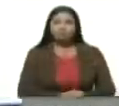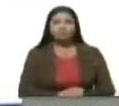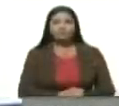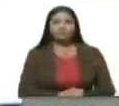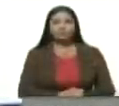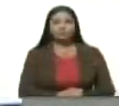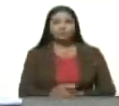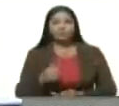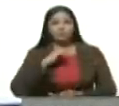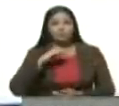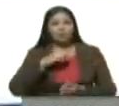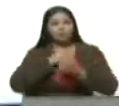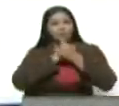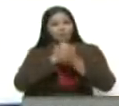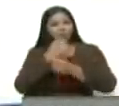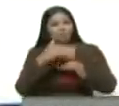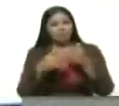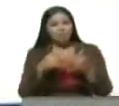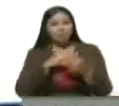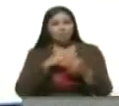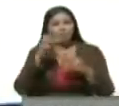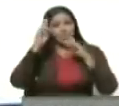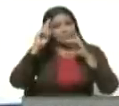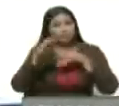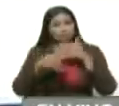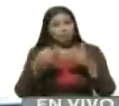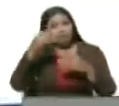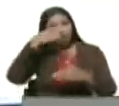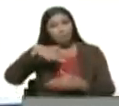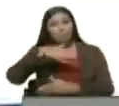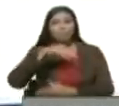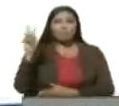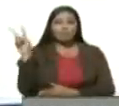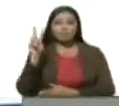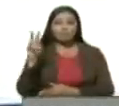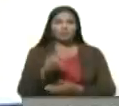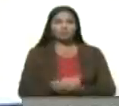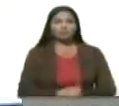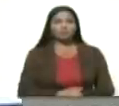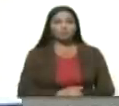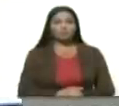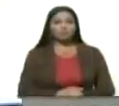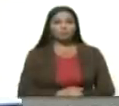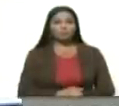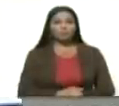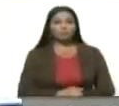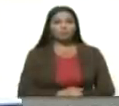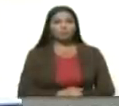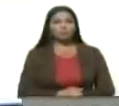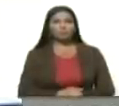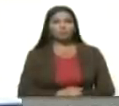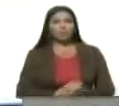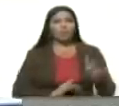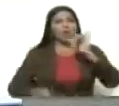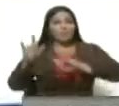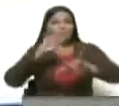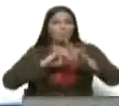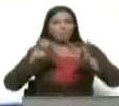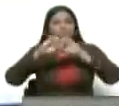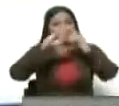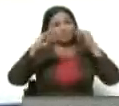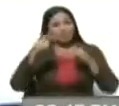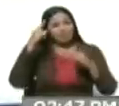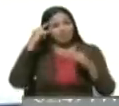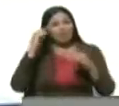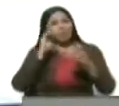aprecio y nuestro respeto al pueblo de Venezuela. A los enamorados, feliz día. A los